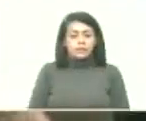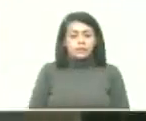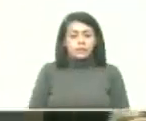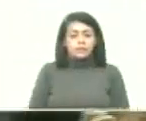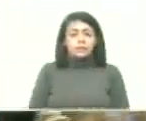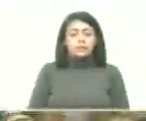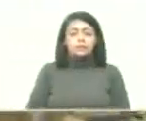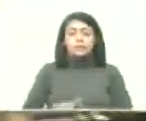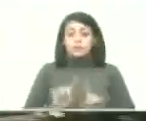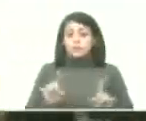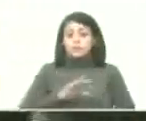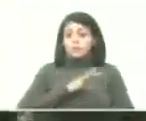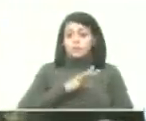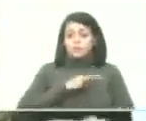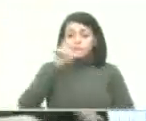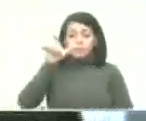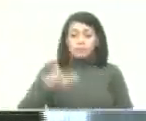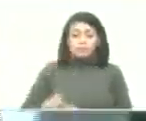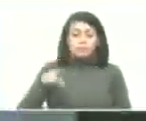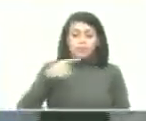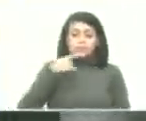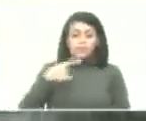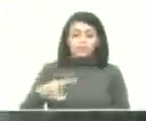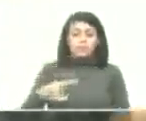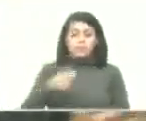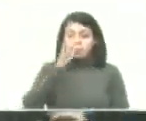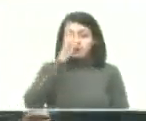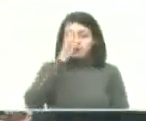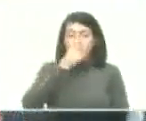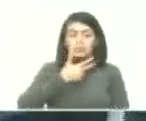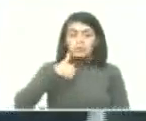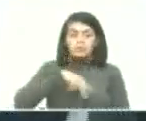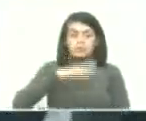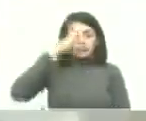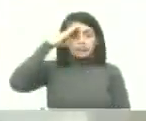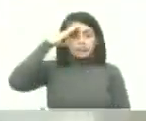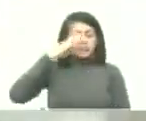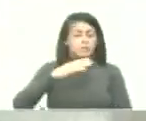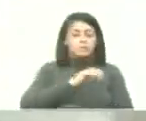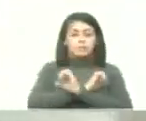En cambio, ese señor que se burló de nuestros soldados,